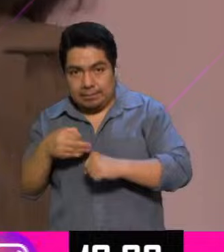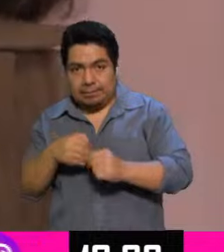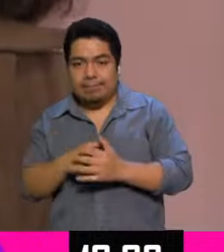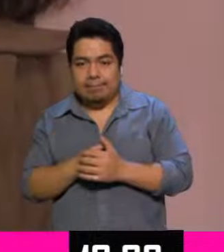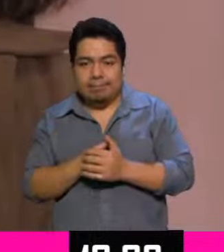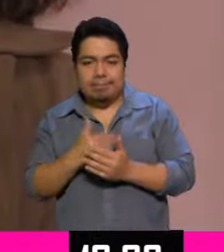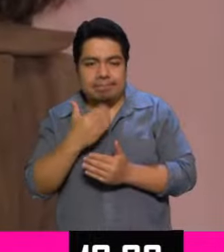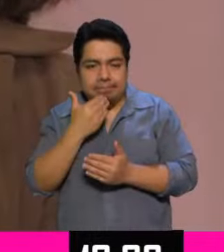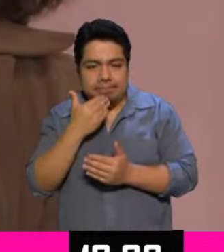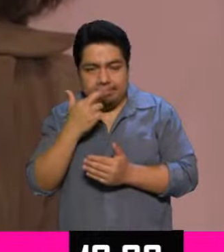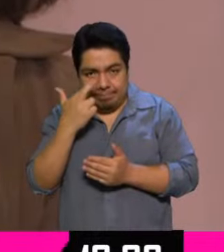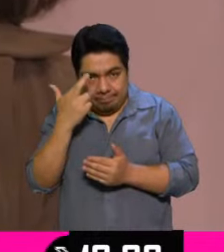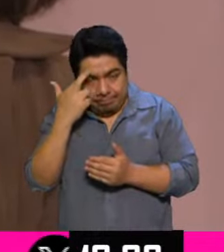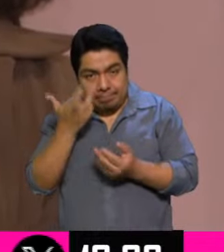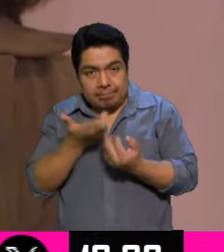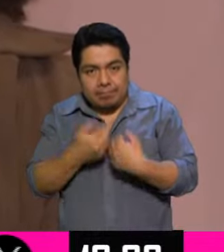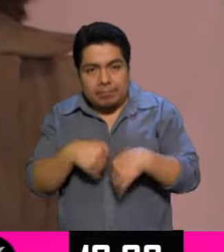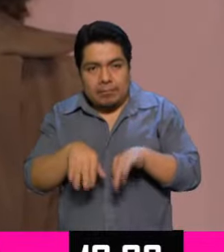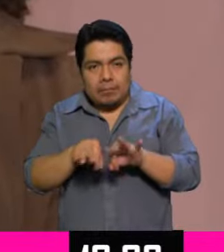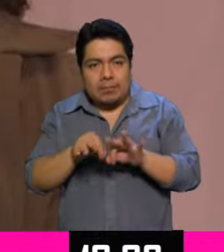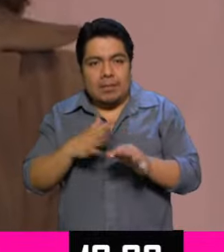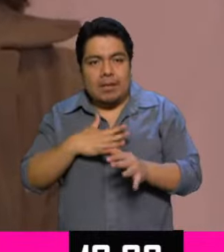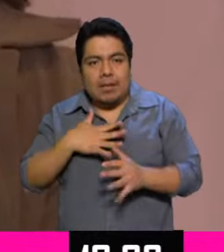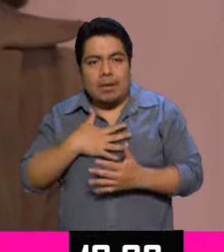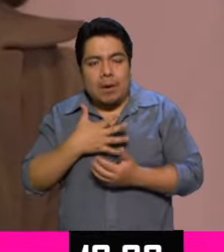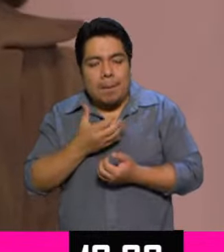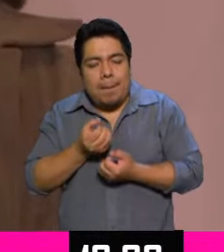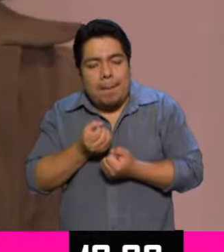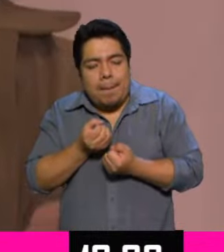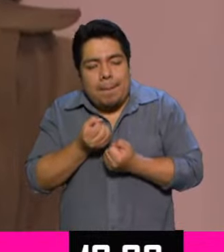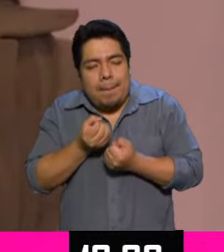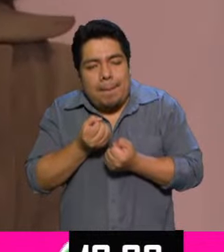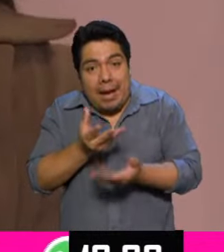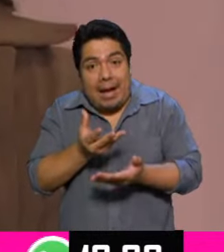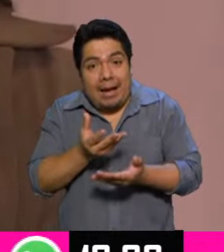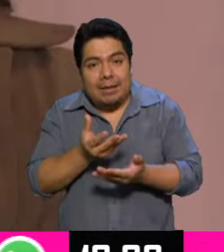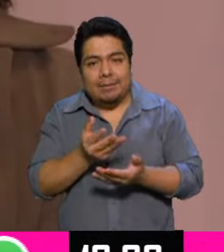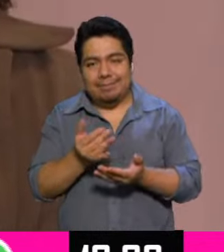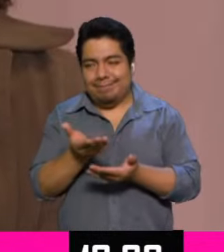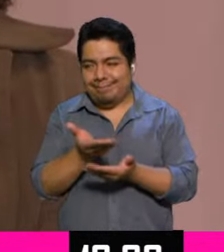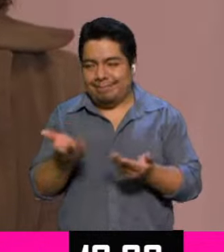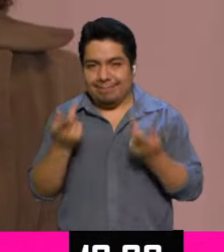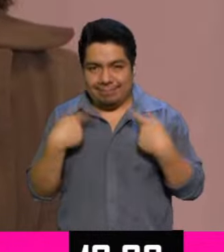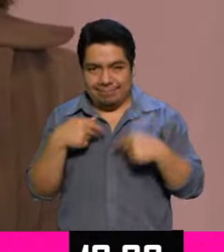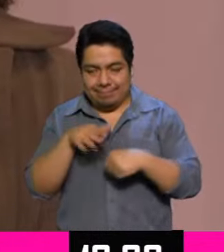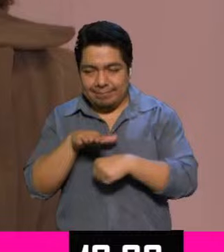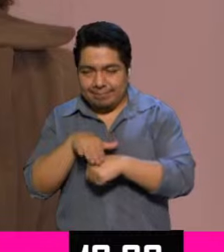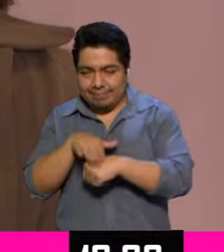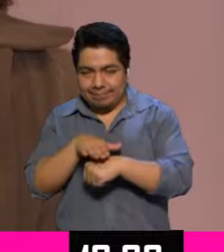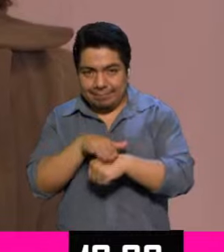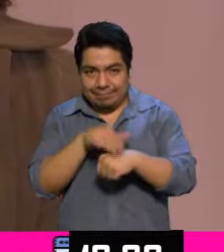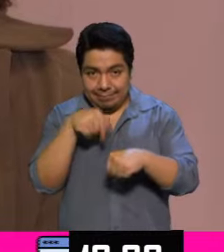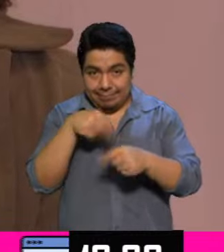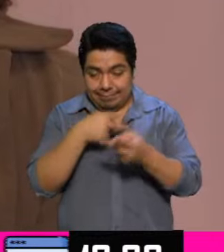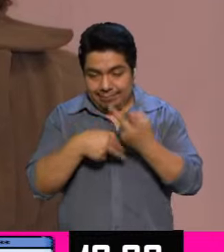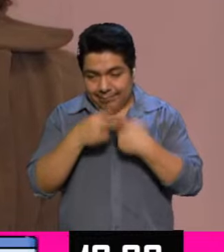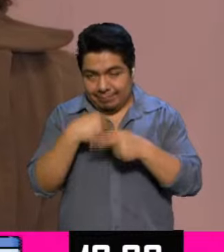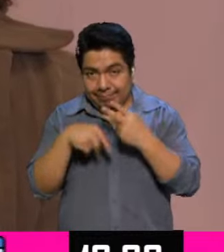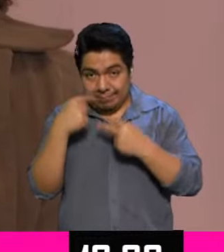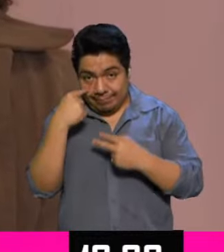Es muy importante la autoexpresión. Yo invito a las personas que van a ver esta